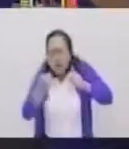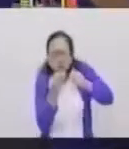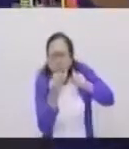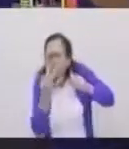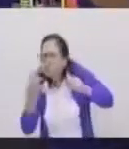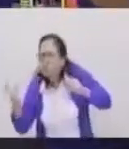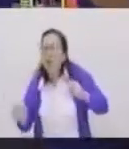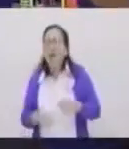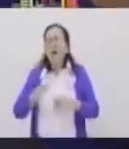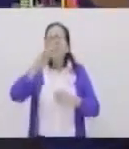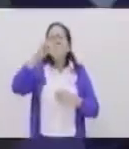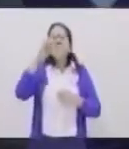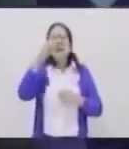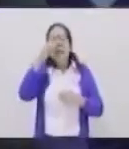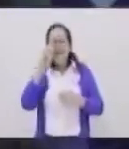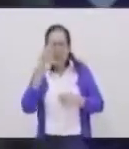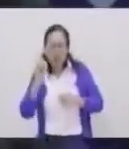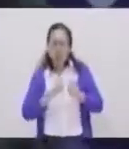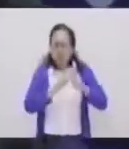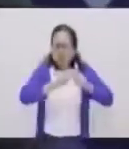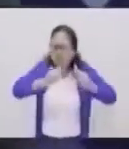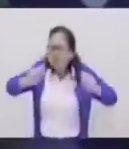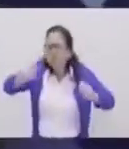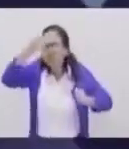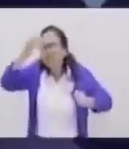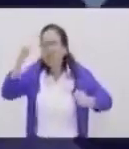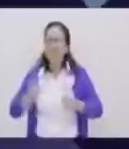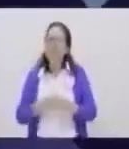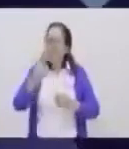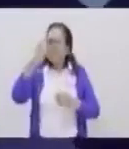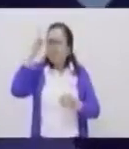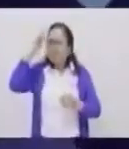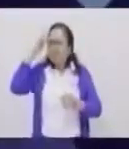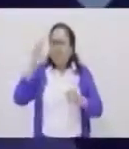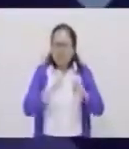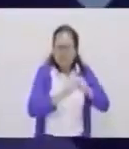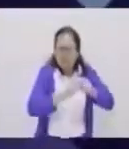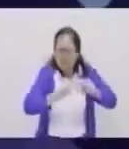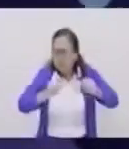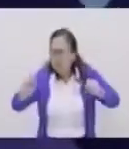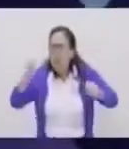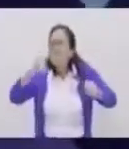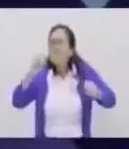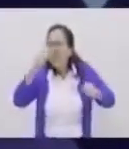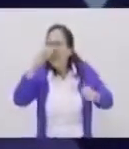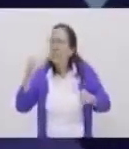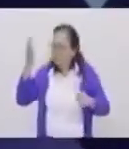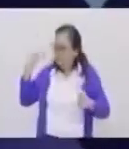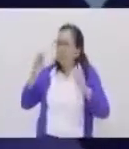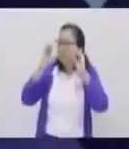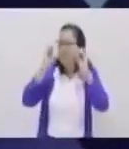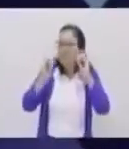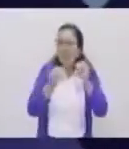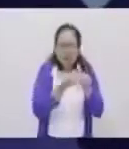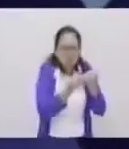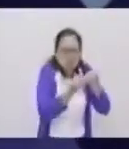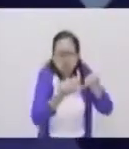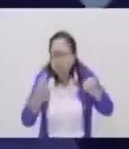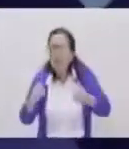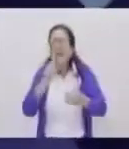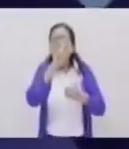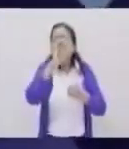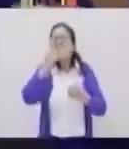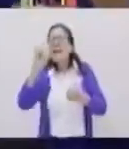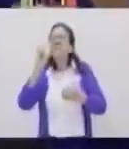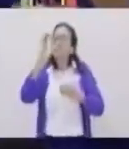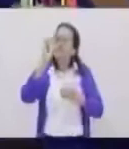con el uso del metro. Recordemos también que el metro, como han visto en clases anteriores, tiene una medida de